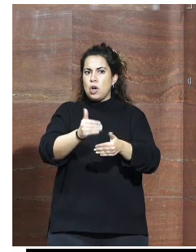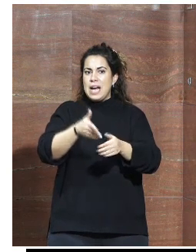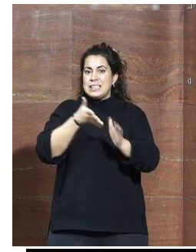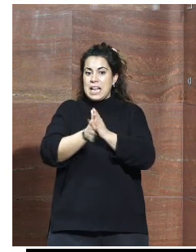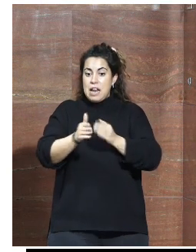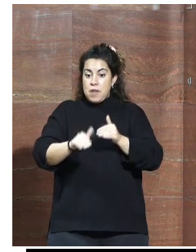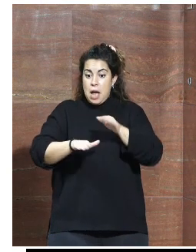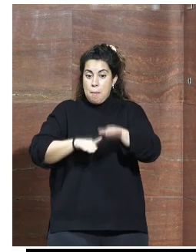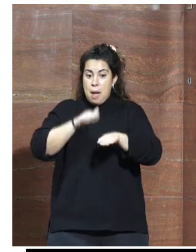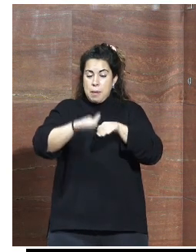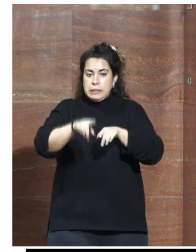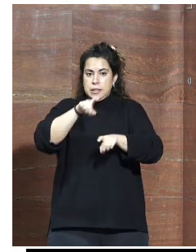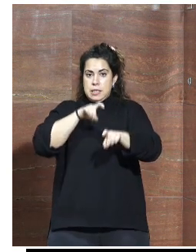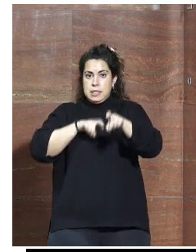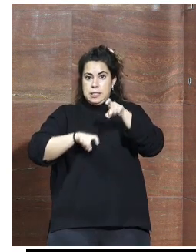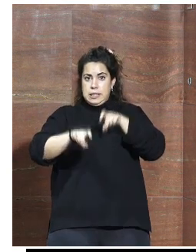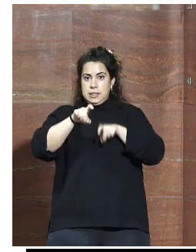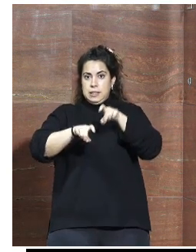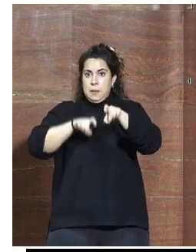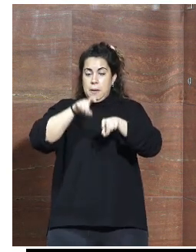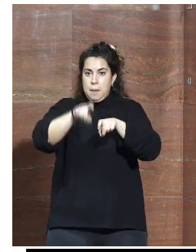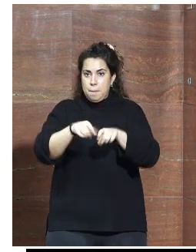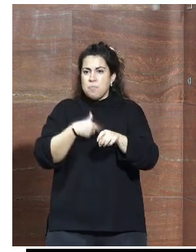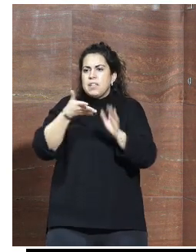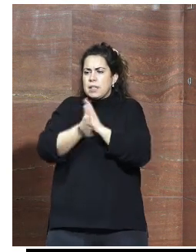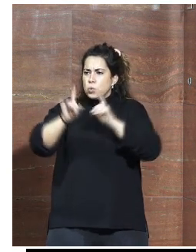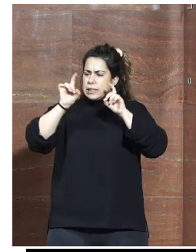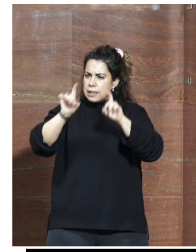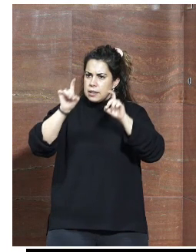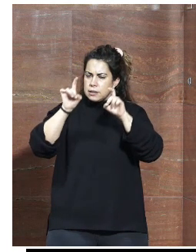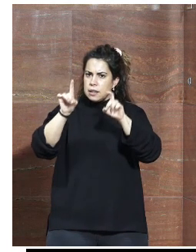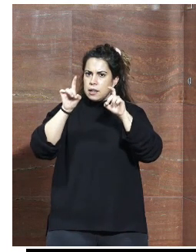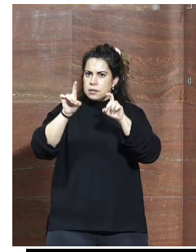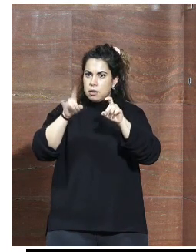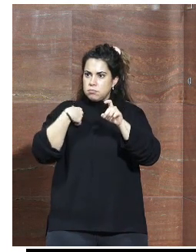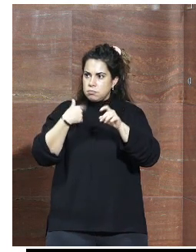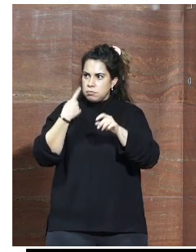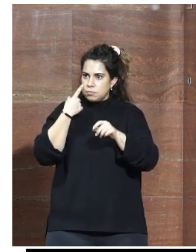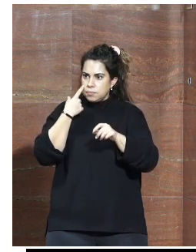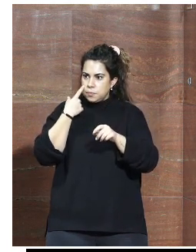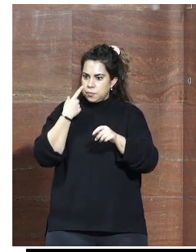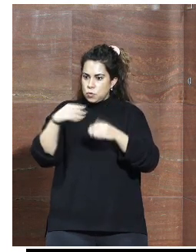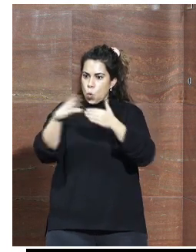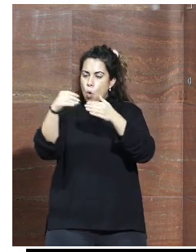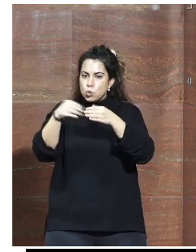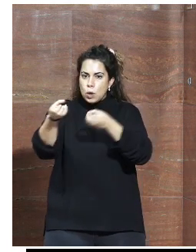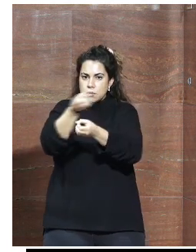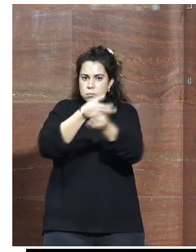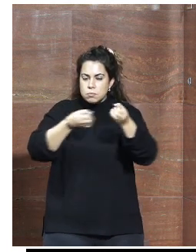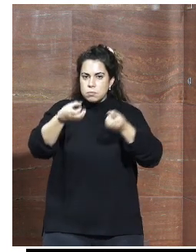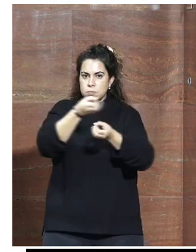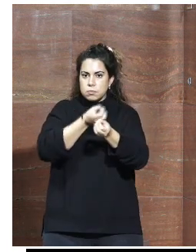de atrás, de ida y vuelta. Tú vas diseñando, lo compartes con los usuarios de